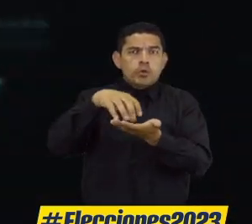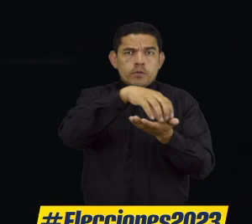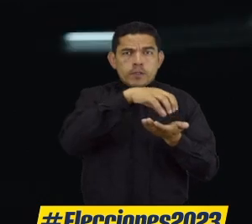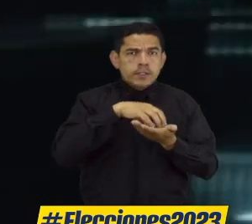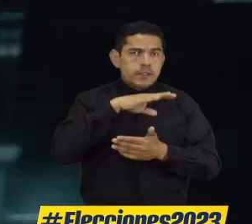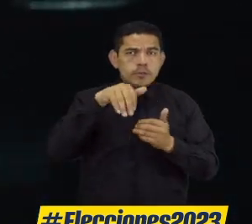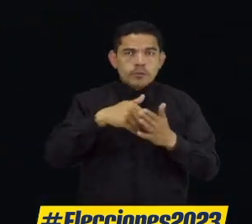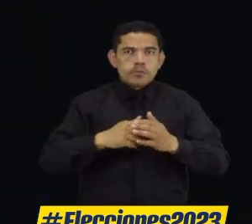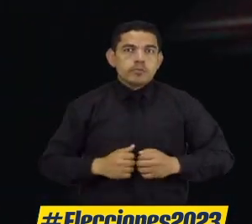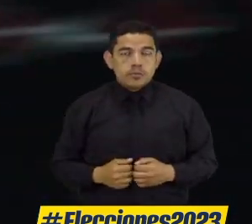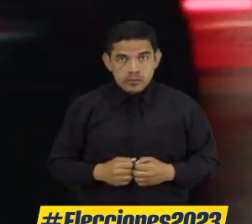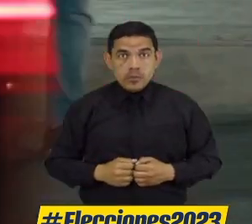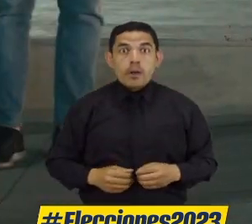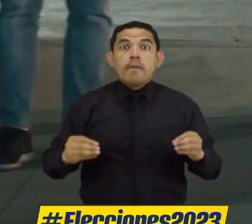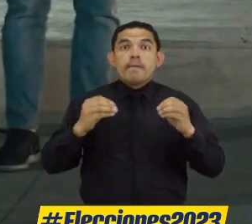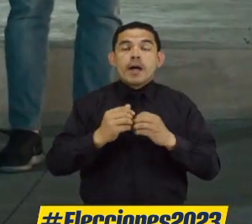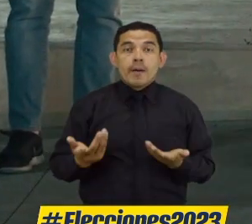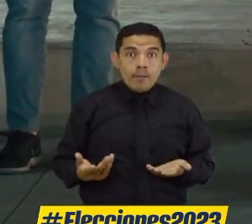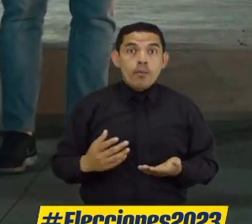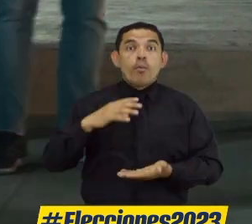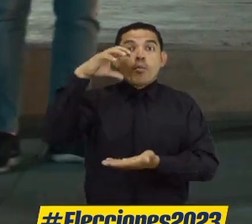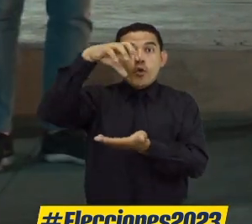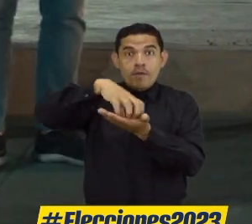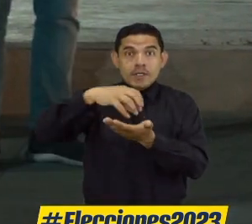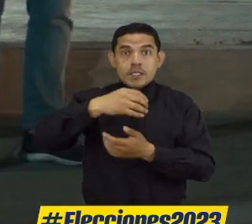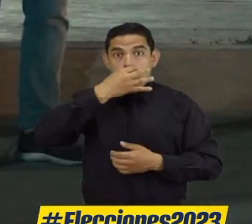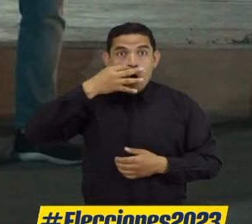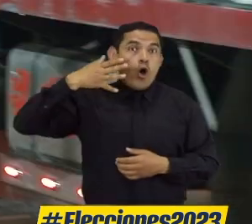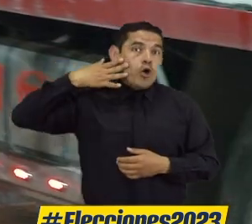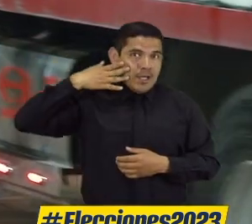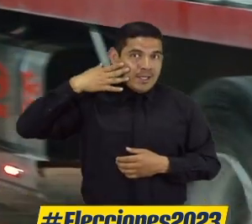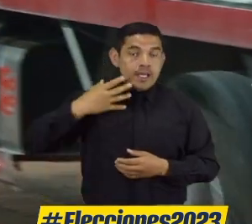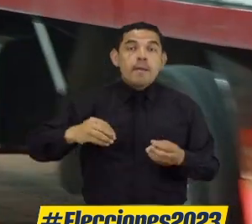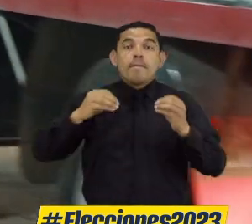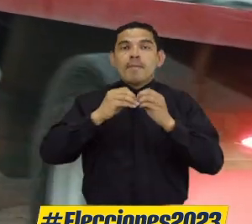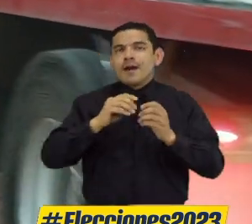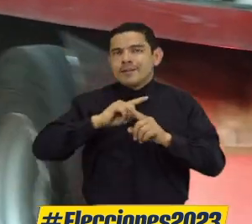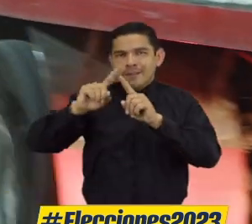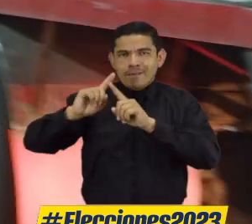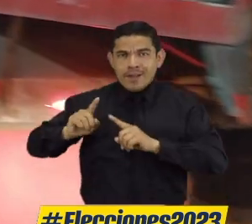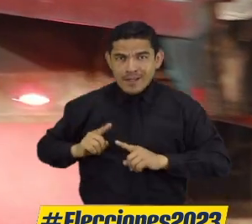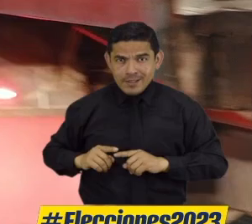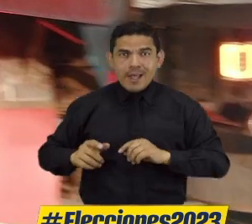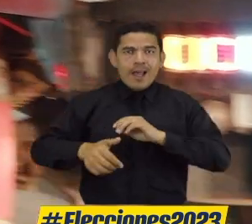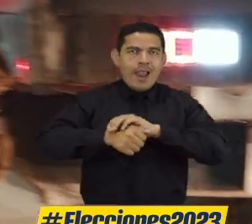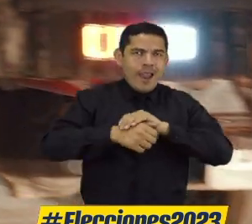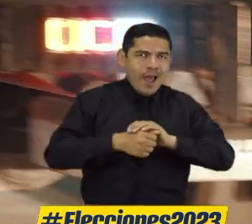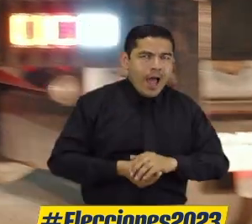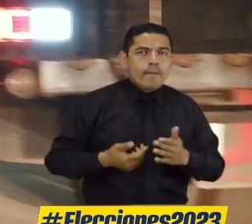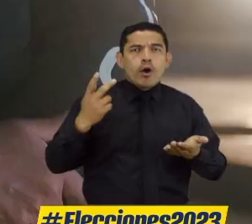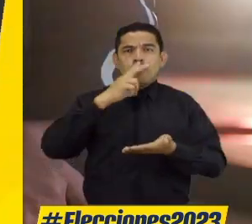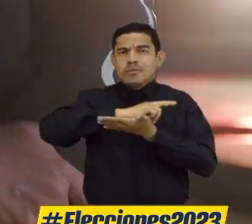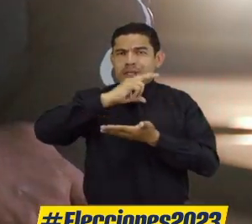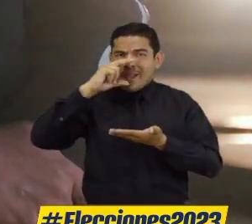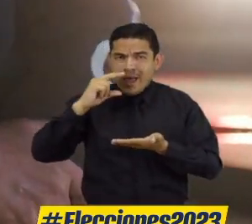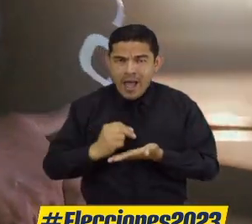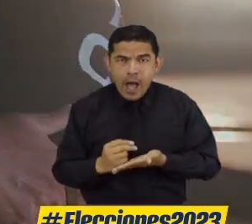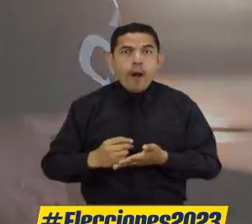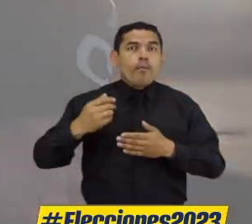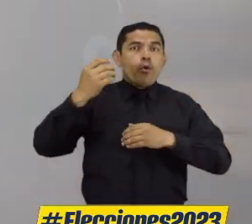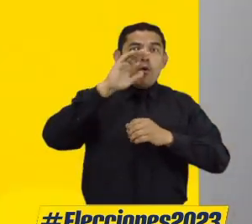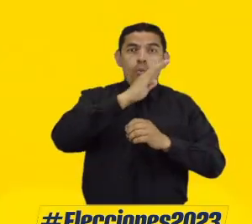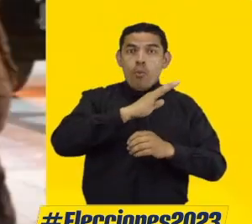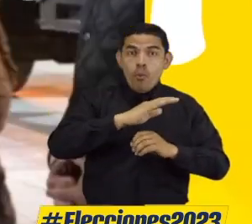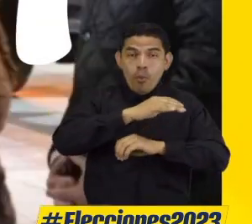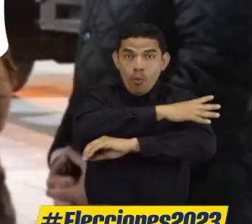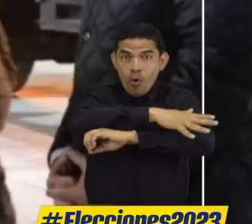electorales. Morona Santiago, Napo, Pastaza, Sucumbíos, Orellana y Galápagos fueron las primeras provincias en recibir